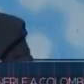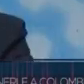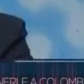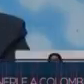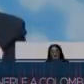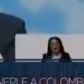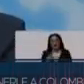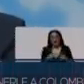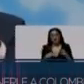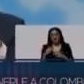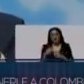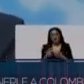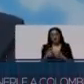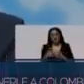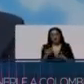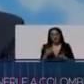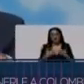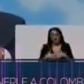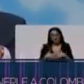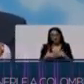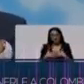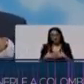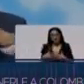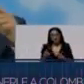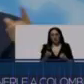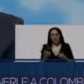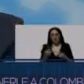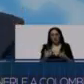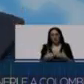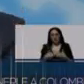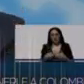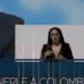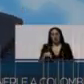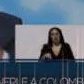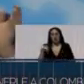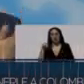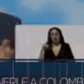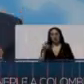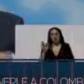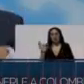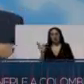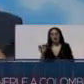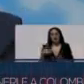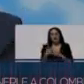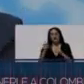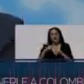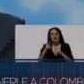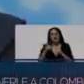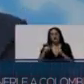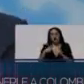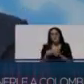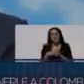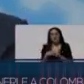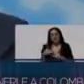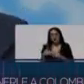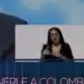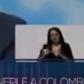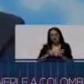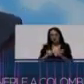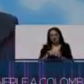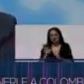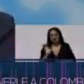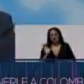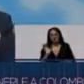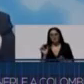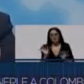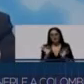problema, una invasión. La gente entonces llena de fervor patriótico acompañaba la invasión, creyendo que era verdad lo que le